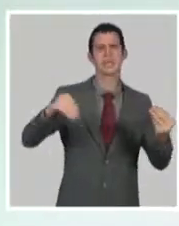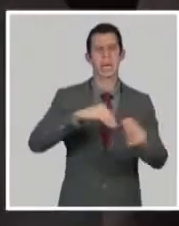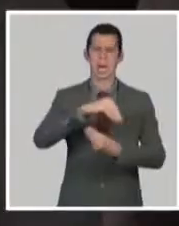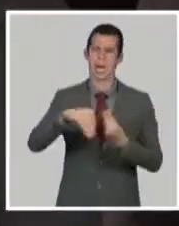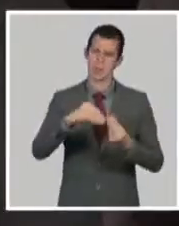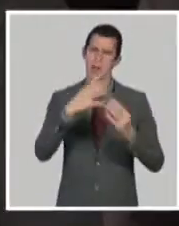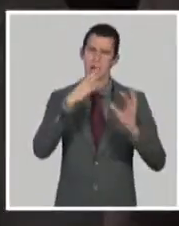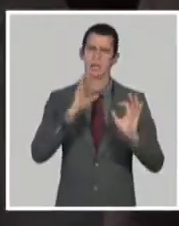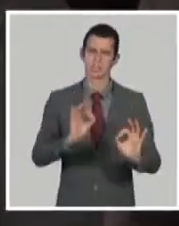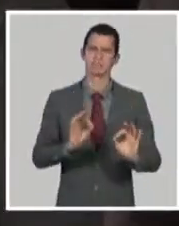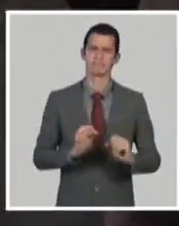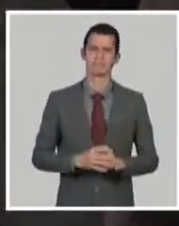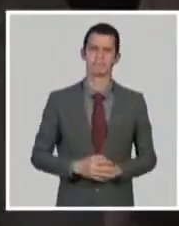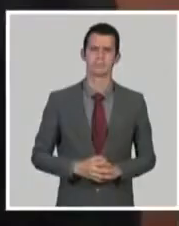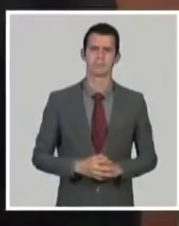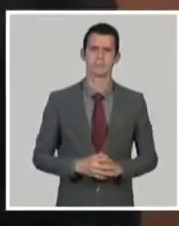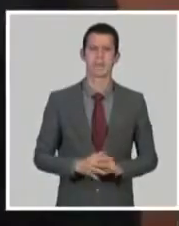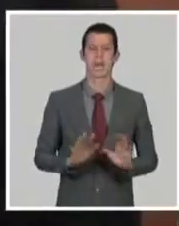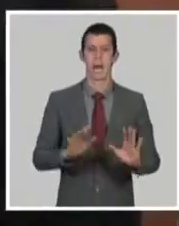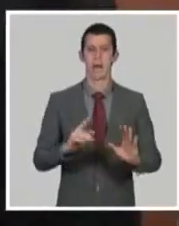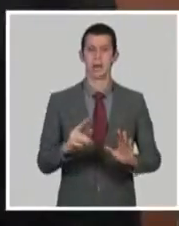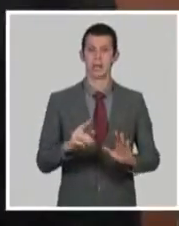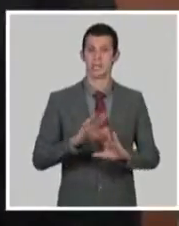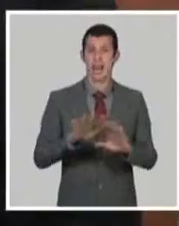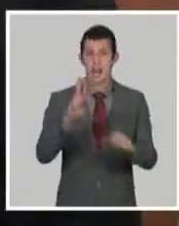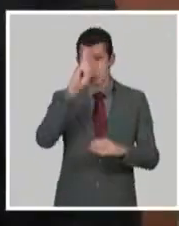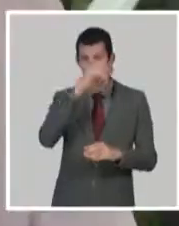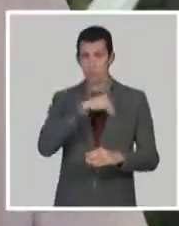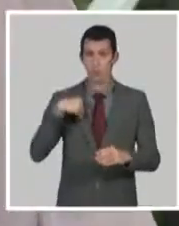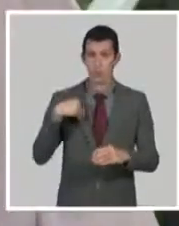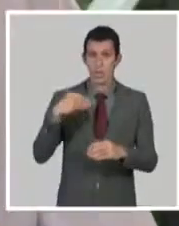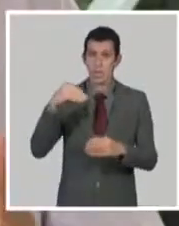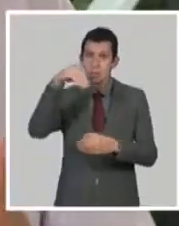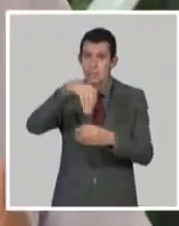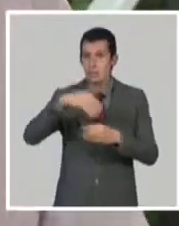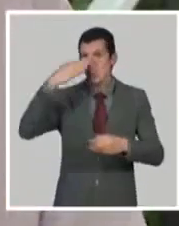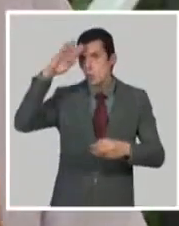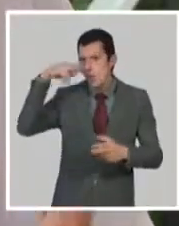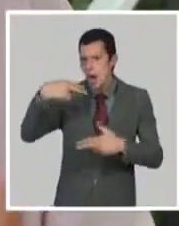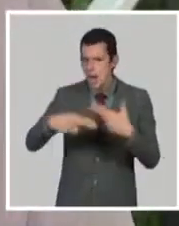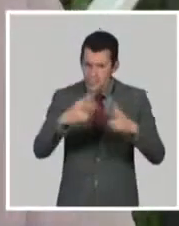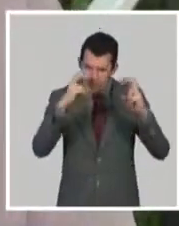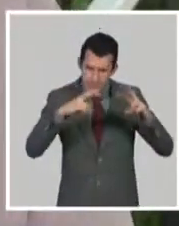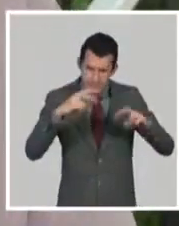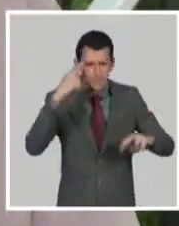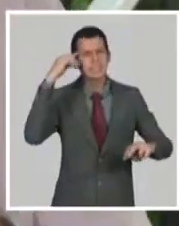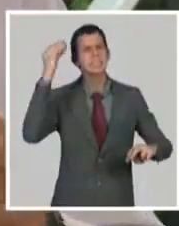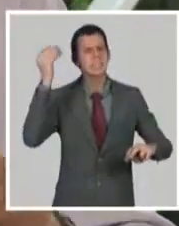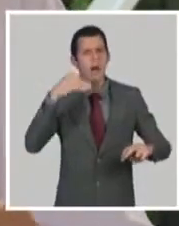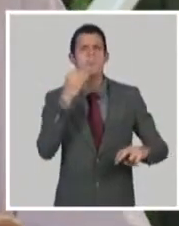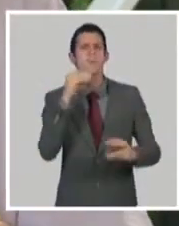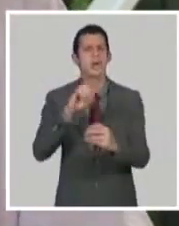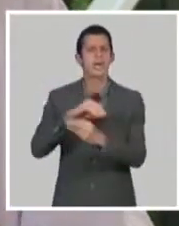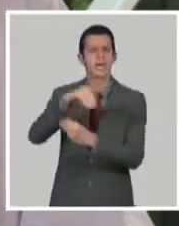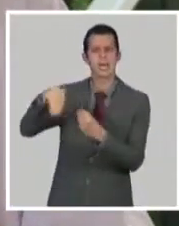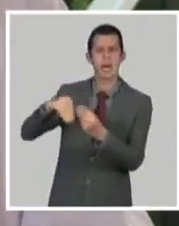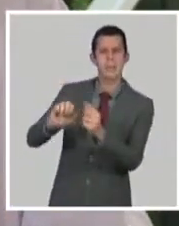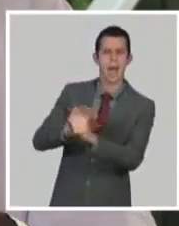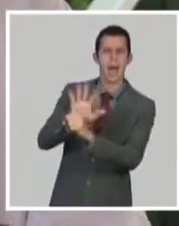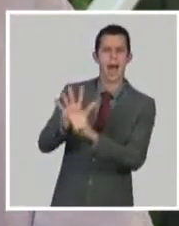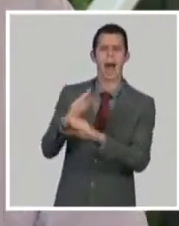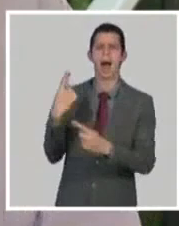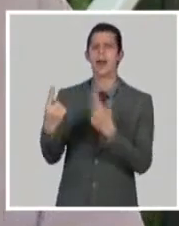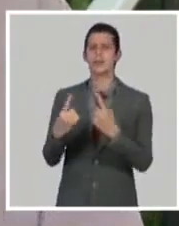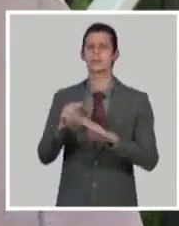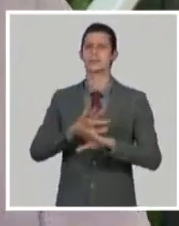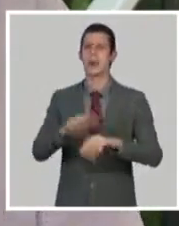de los candidatos vacunales cubanos contra el SARS-CoV-2. Se ha estado discutiendo hoy fuertemente qué estrategia